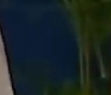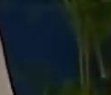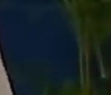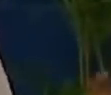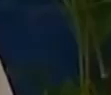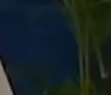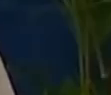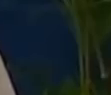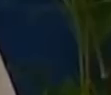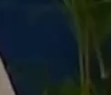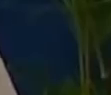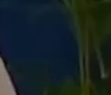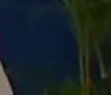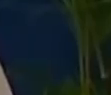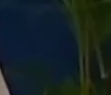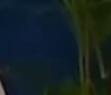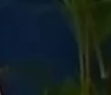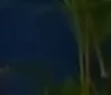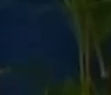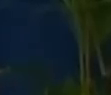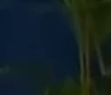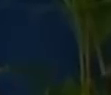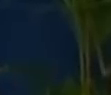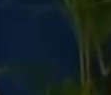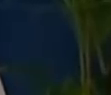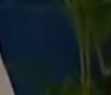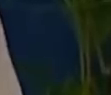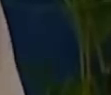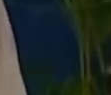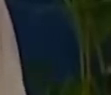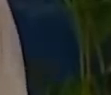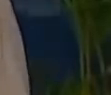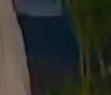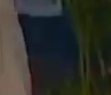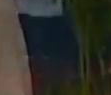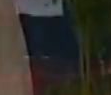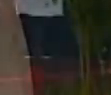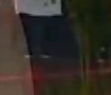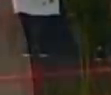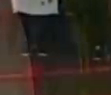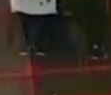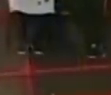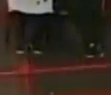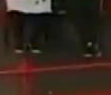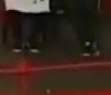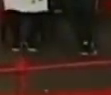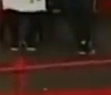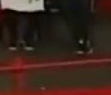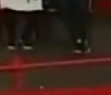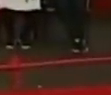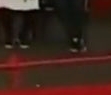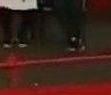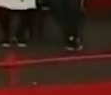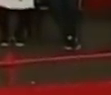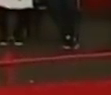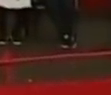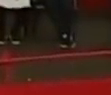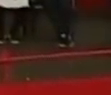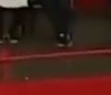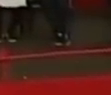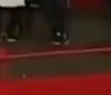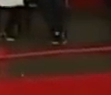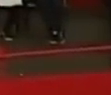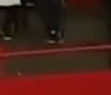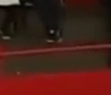machaqueando y nosotros trabajando. Y el que se ponga bruto y violento, para la cárcel tiene que ir.